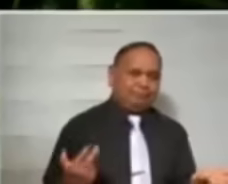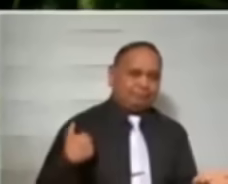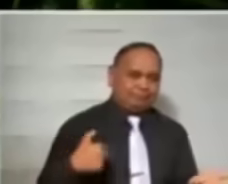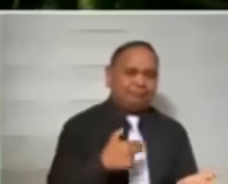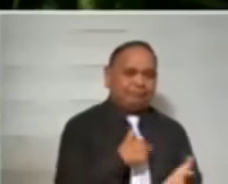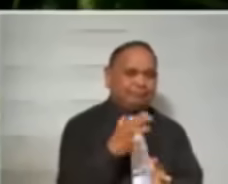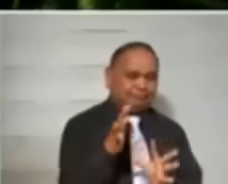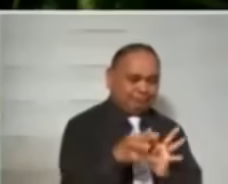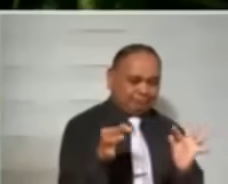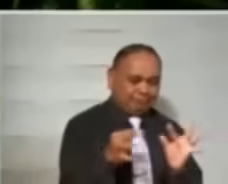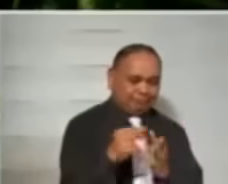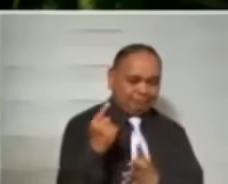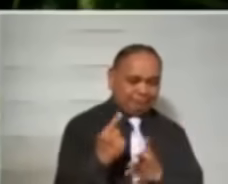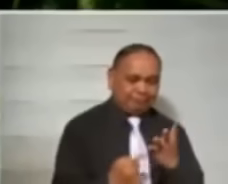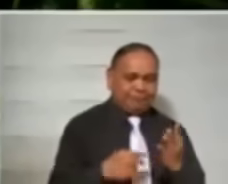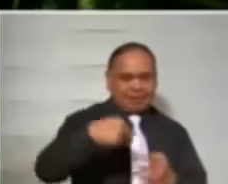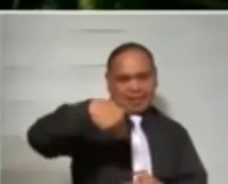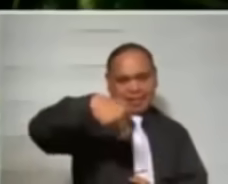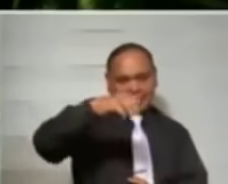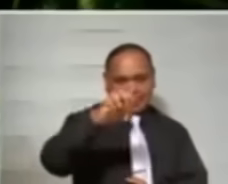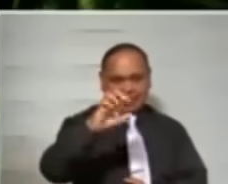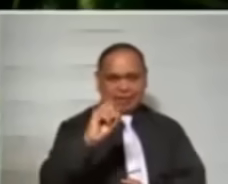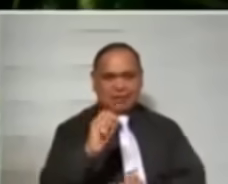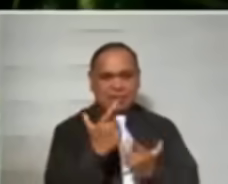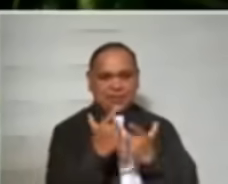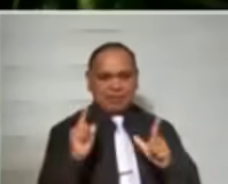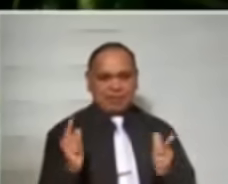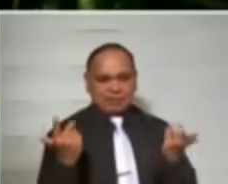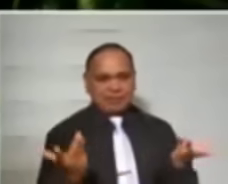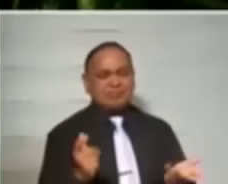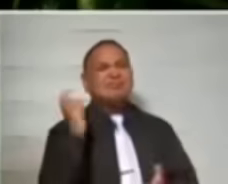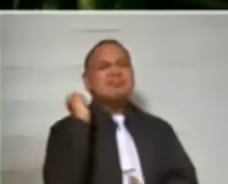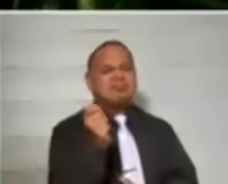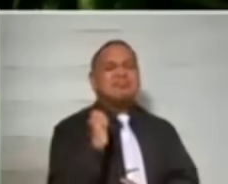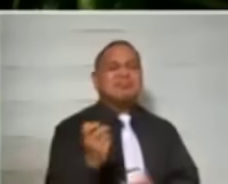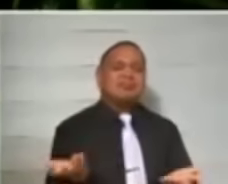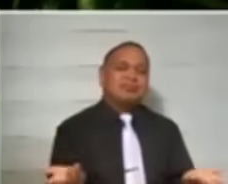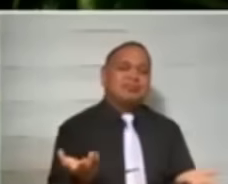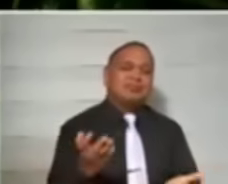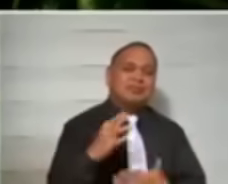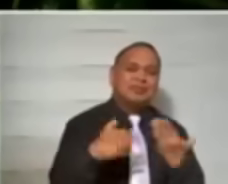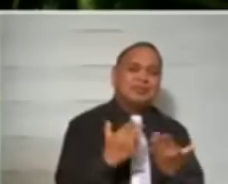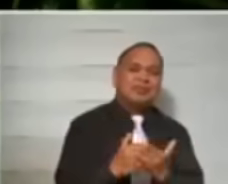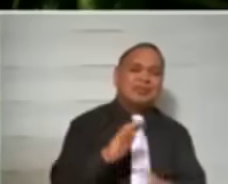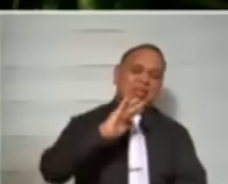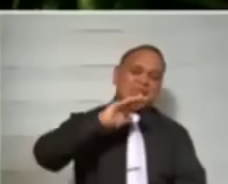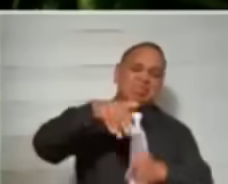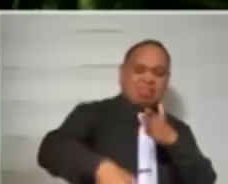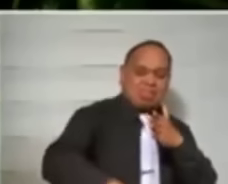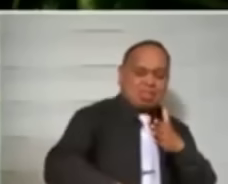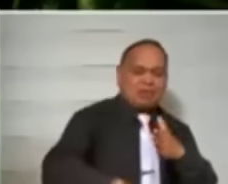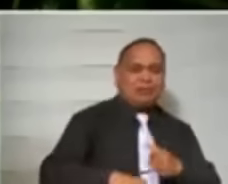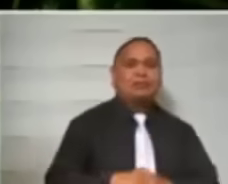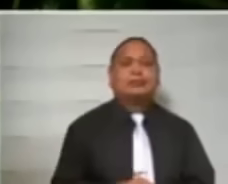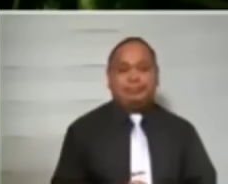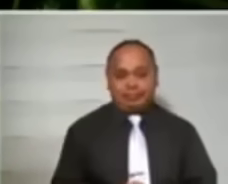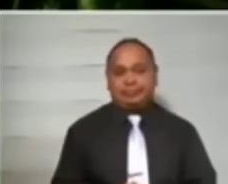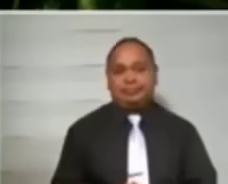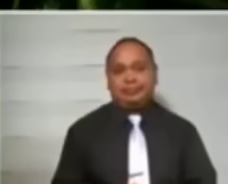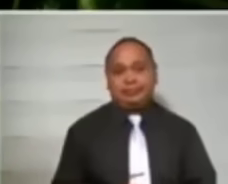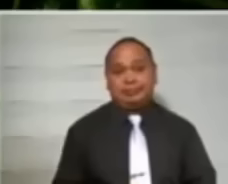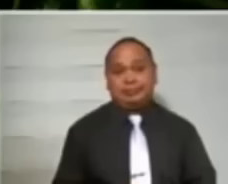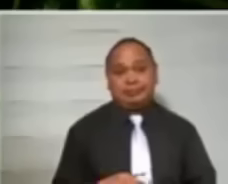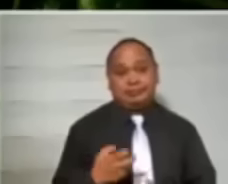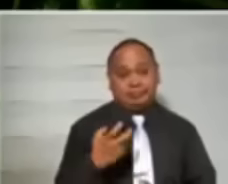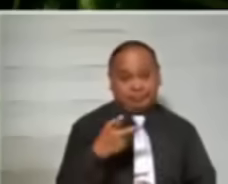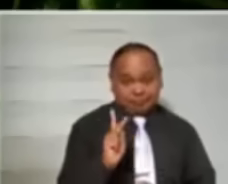que ha significado el neoliberalismo para México y lo trágico, gobernadora, lo que podemos llamar una